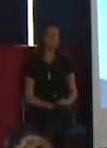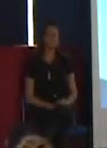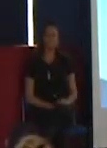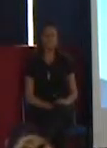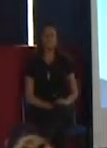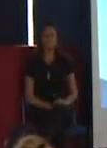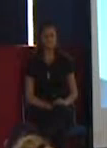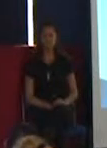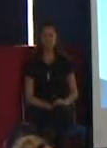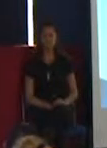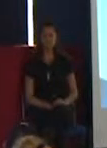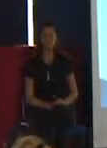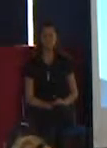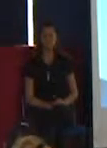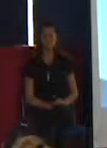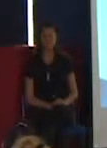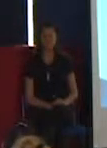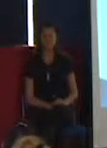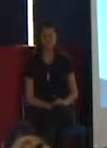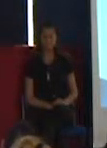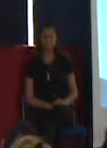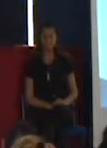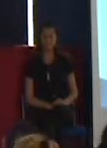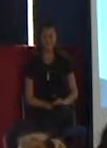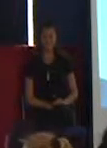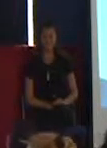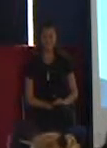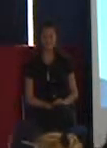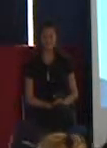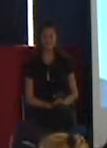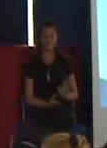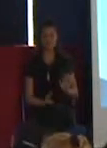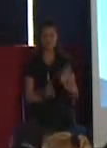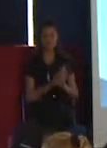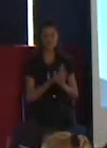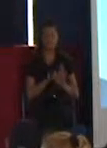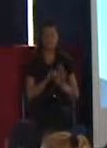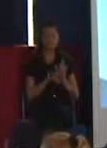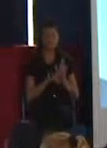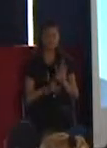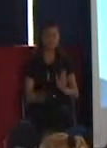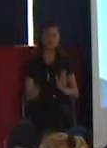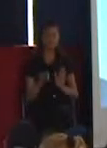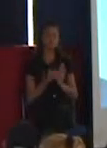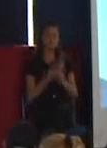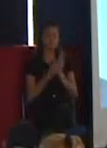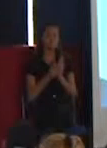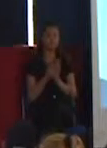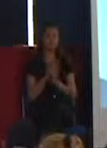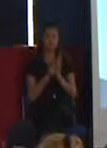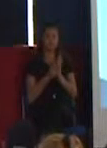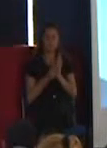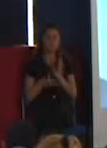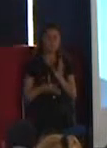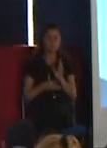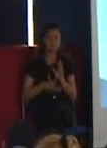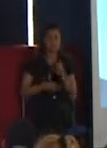que establezca una puntuación adicional en los procesos de licitación